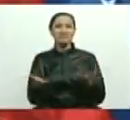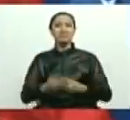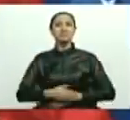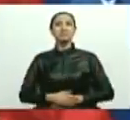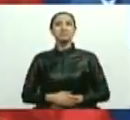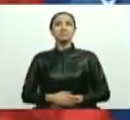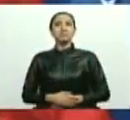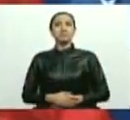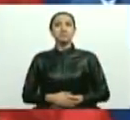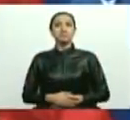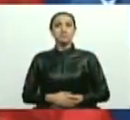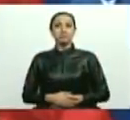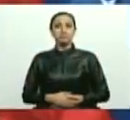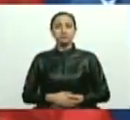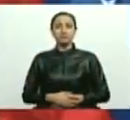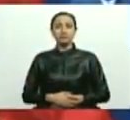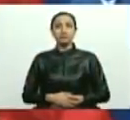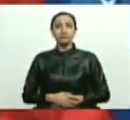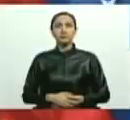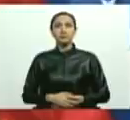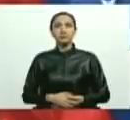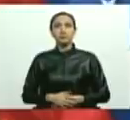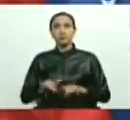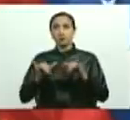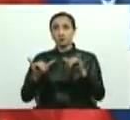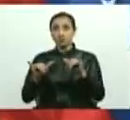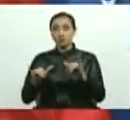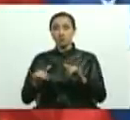que por su propia procedencia